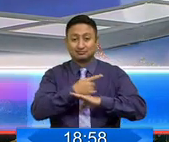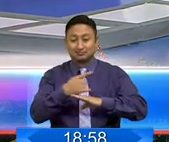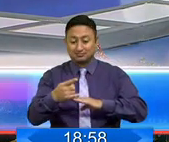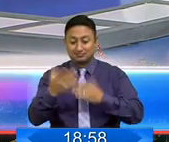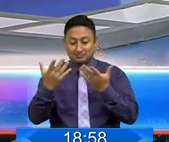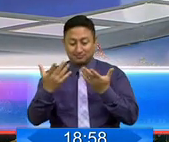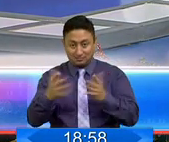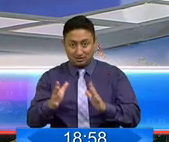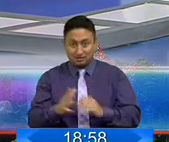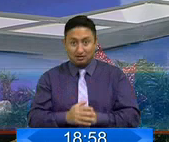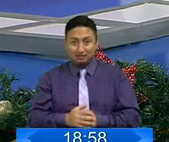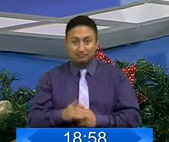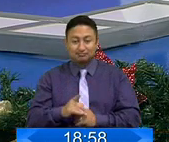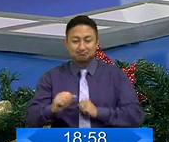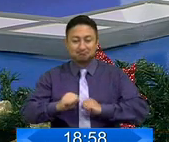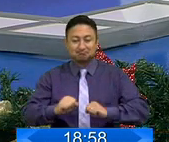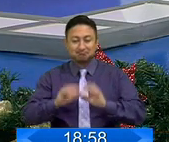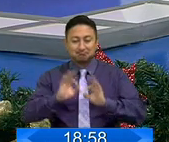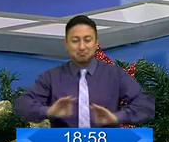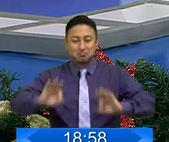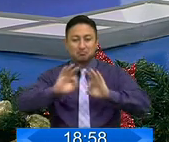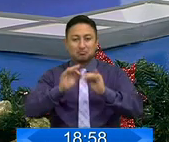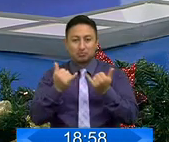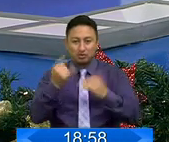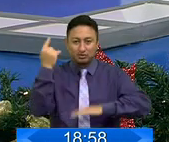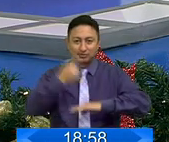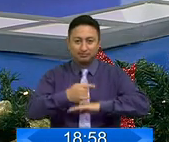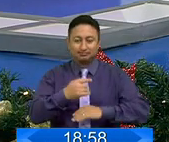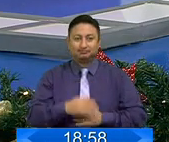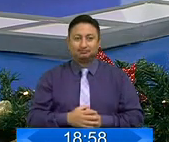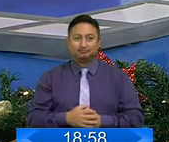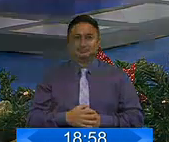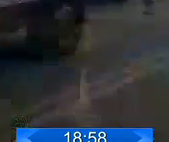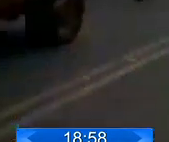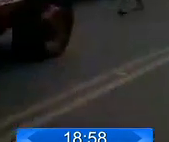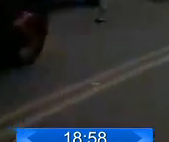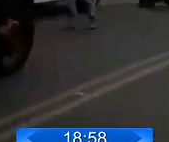esta semana laboral con lo más destacado. Aquí iniciamos.